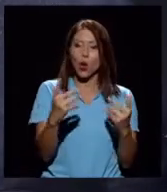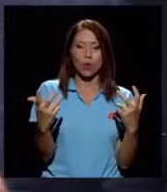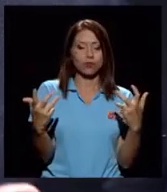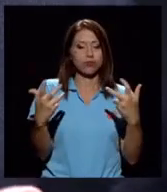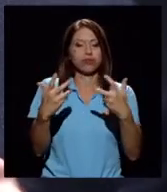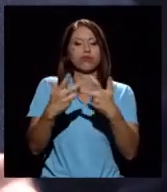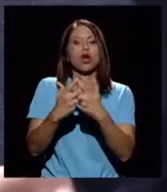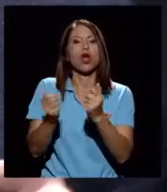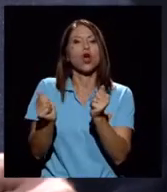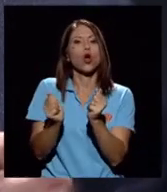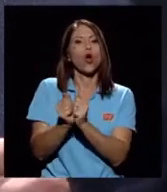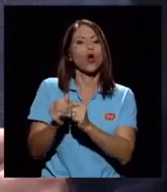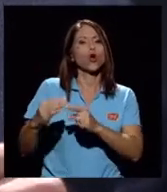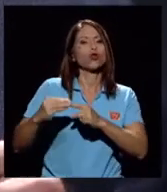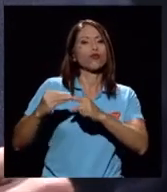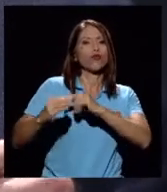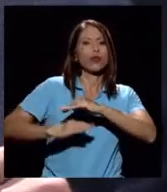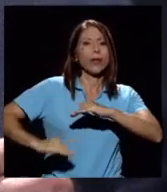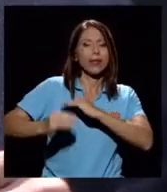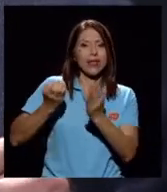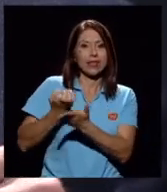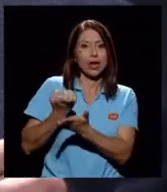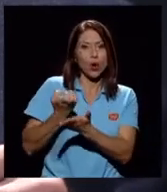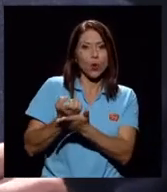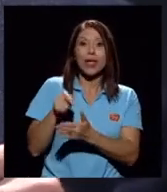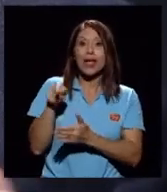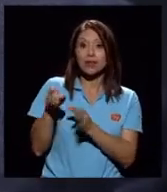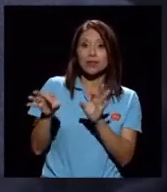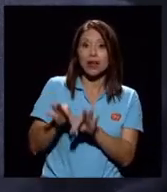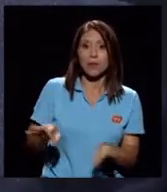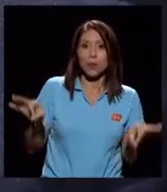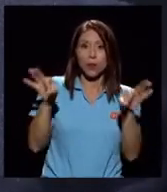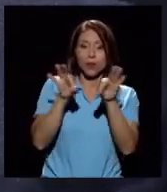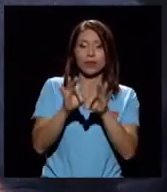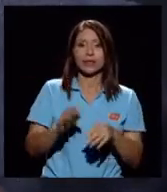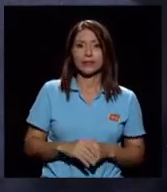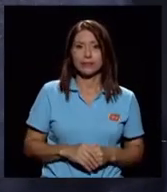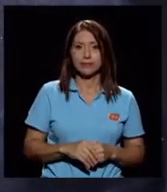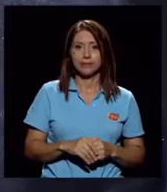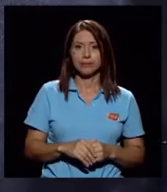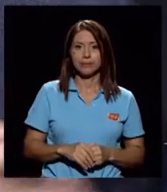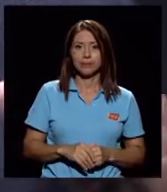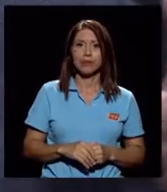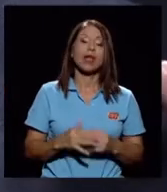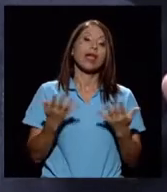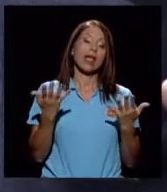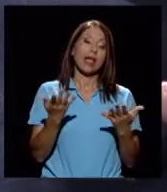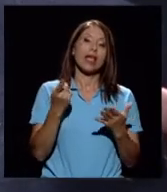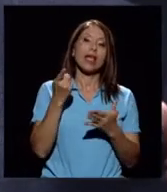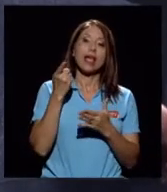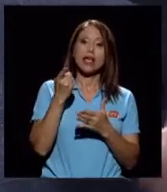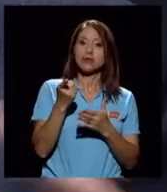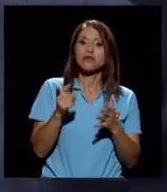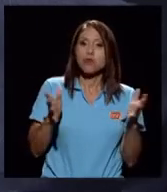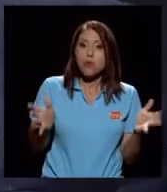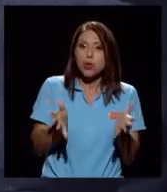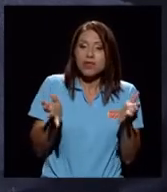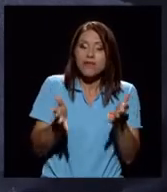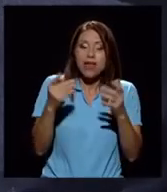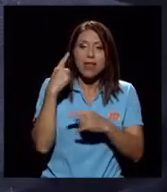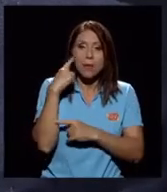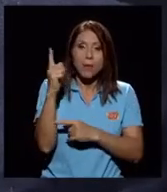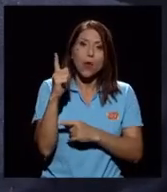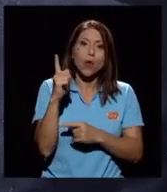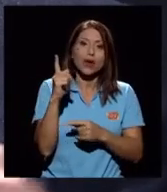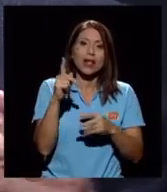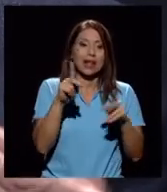es lo que me parece a mí que era era importante verdad en parte motivada por ese cambio de